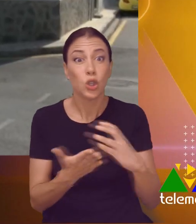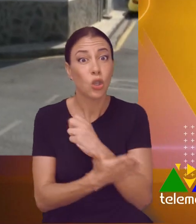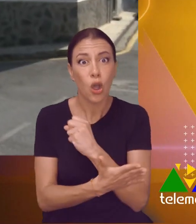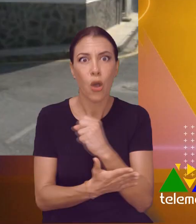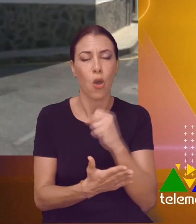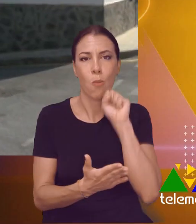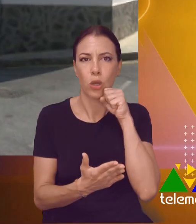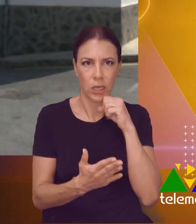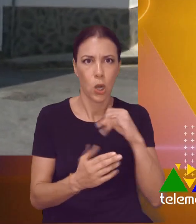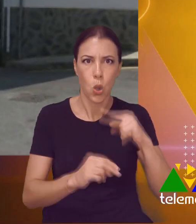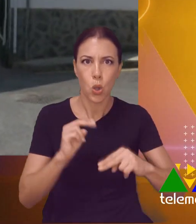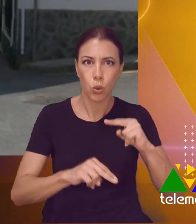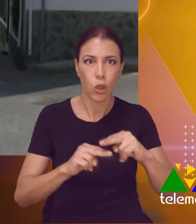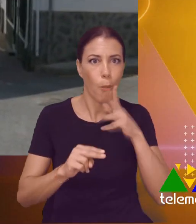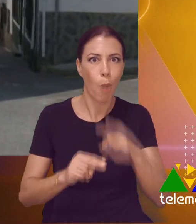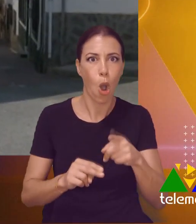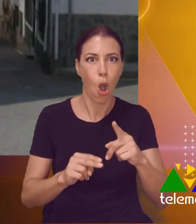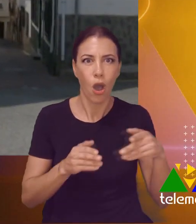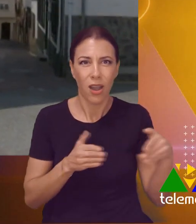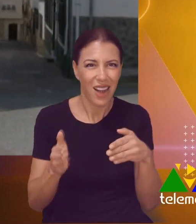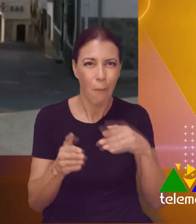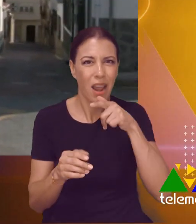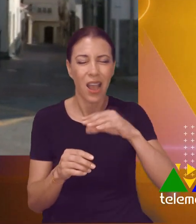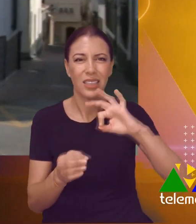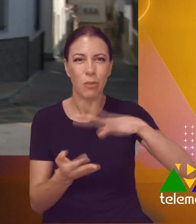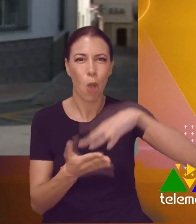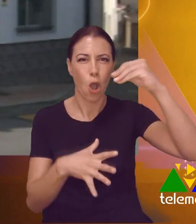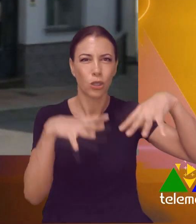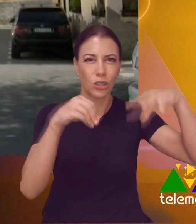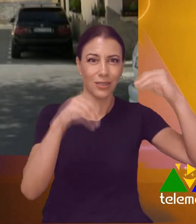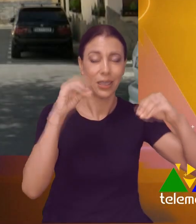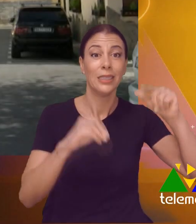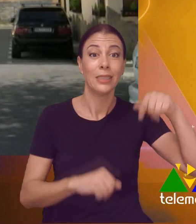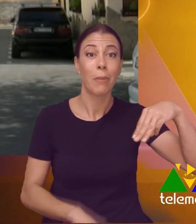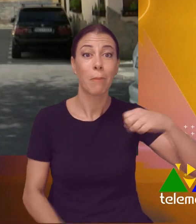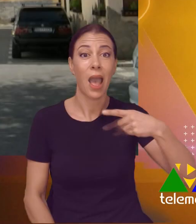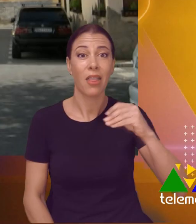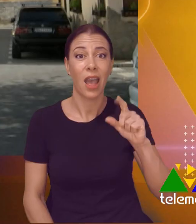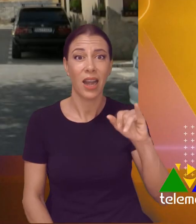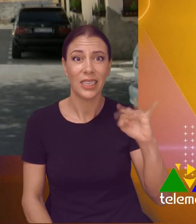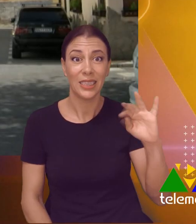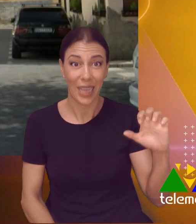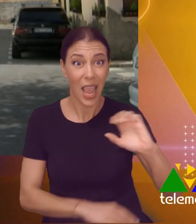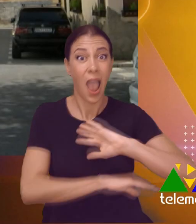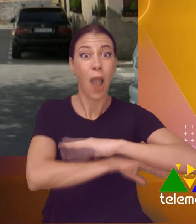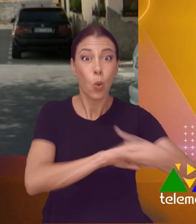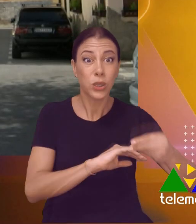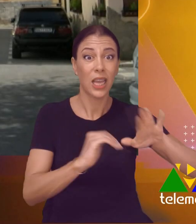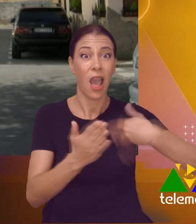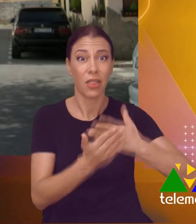en esta zona de la Angustia, ¿no? Toda la Angustia, los montes del Magdalite, de la Angustia hacia abajo, ¿no? El monte de los Perdidos, que es la parte superior